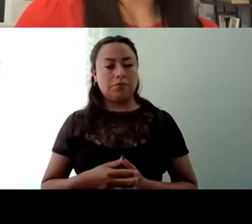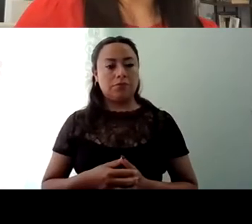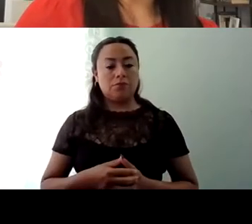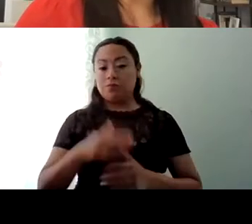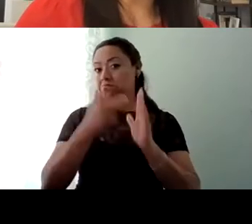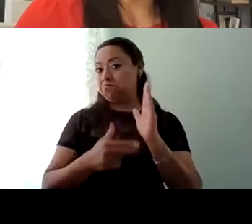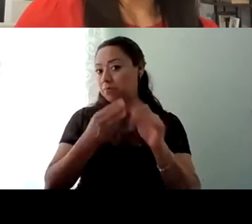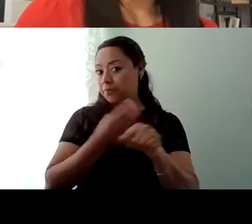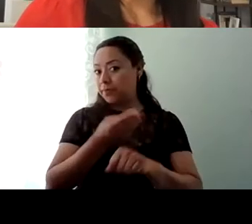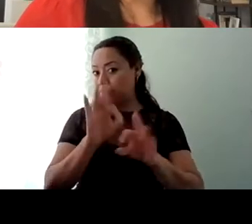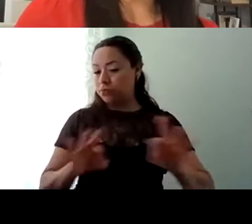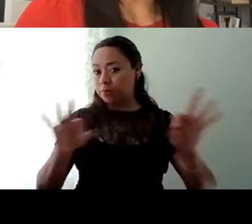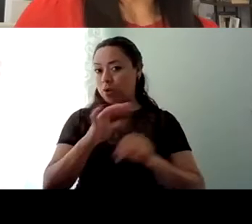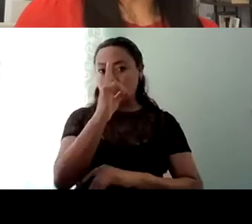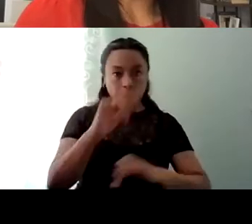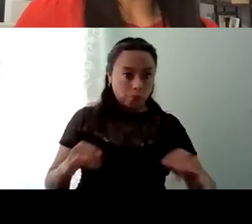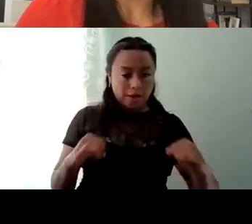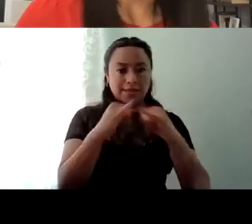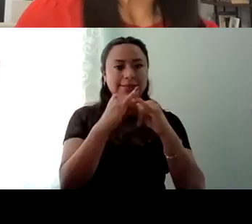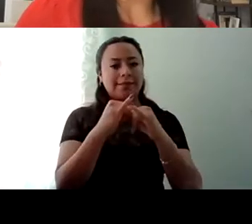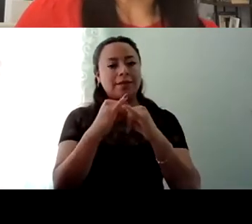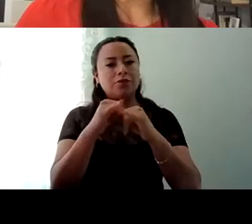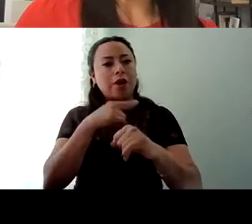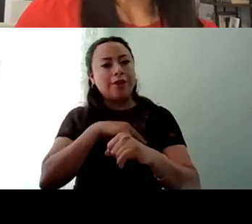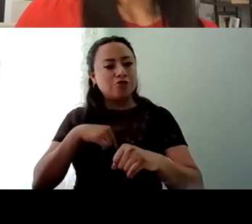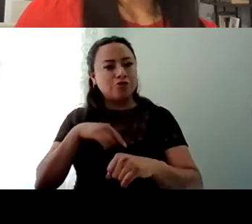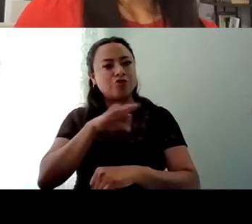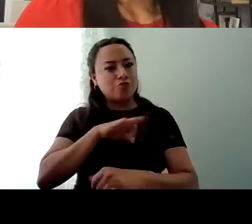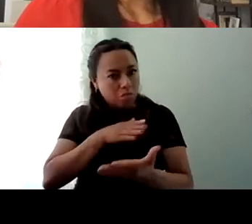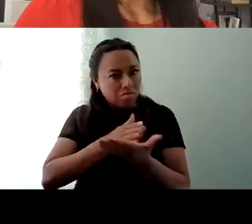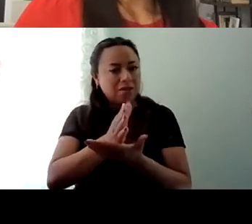una institución a nuestro alcance y de nuestro lado.